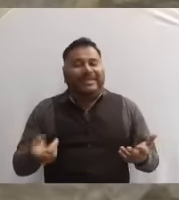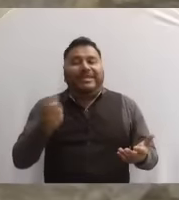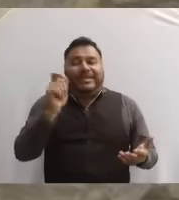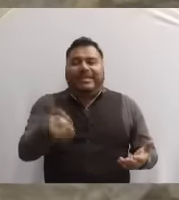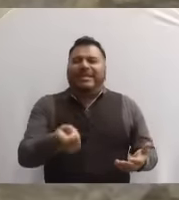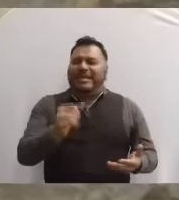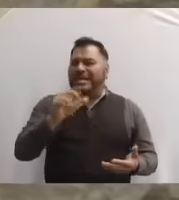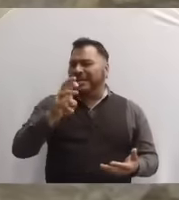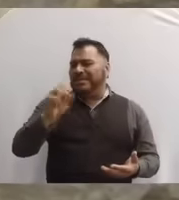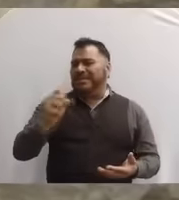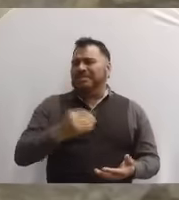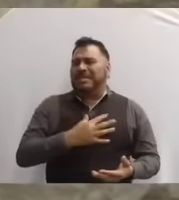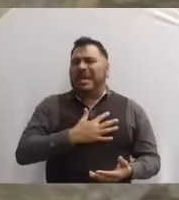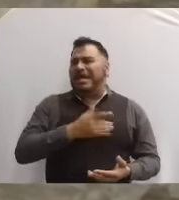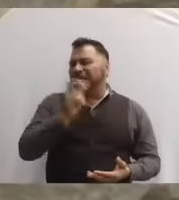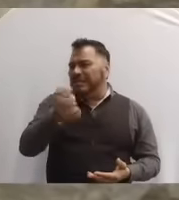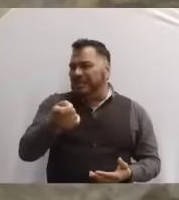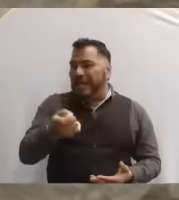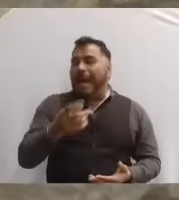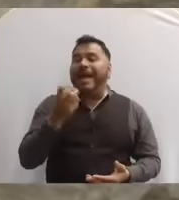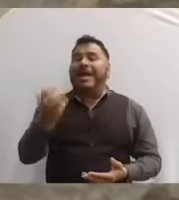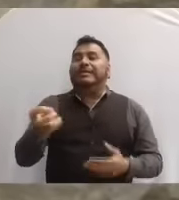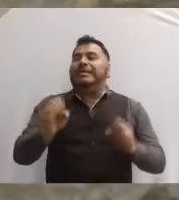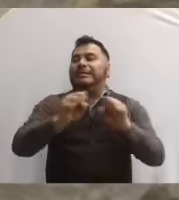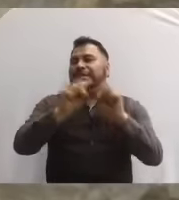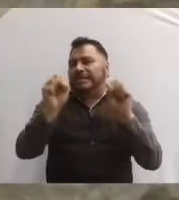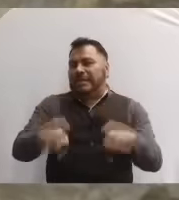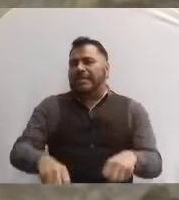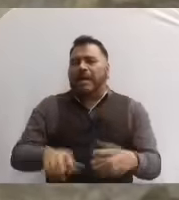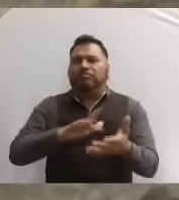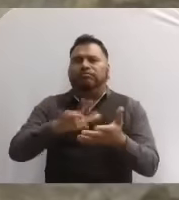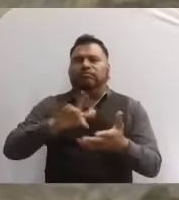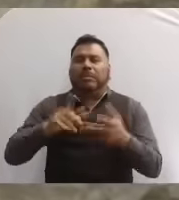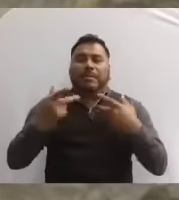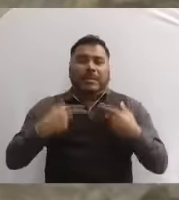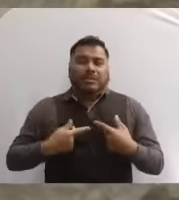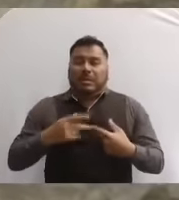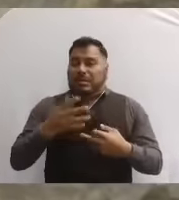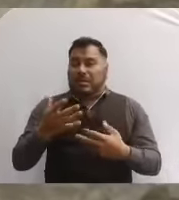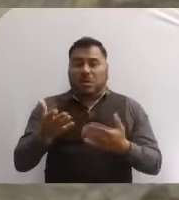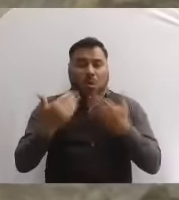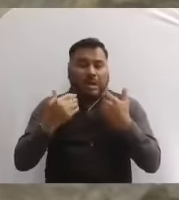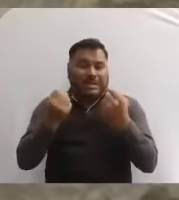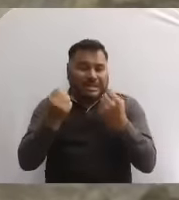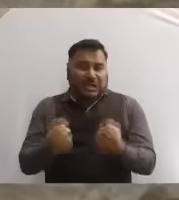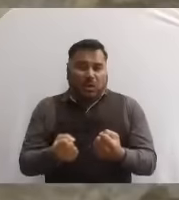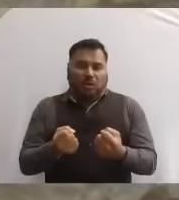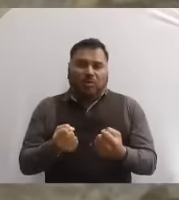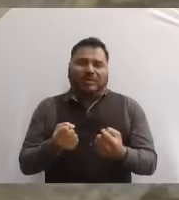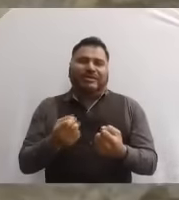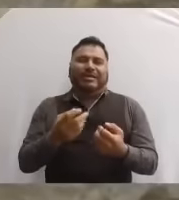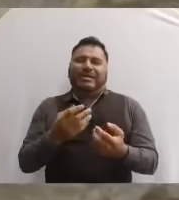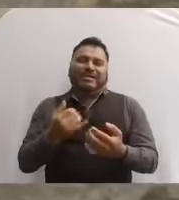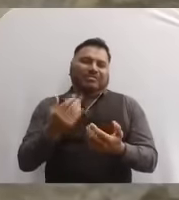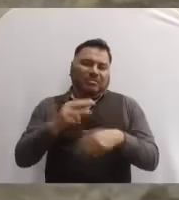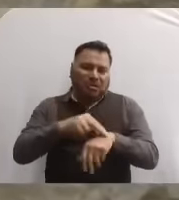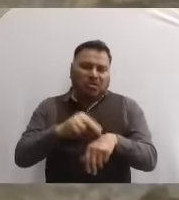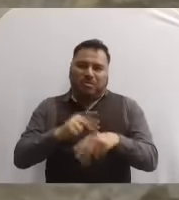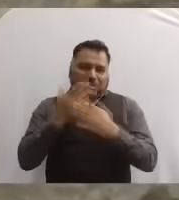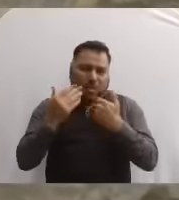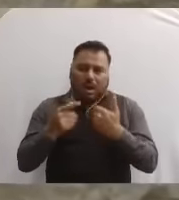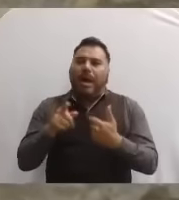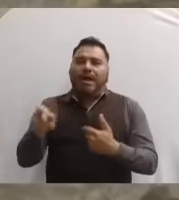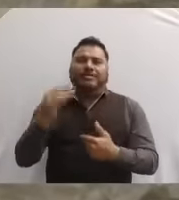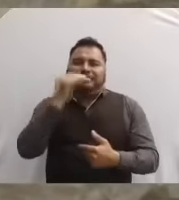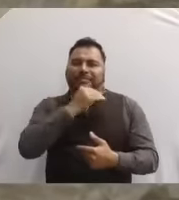el IMSS Bienestar? Es un sistema que atiende a todos los que no tienen seguridad social. Con ello vamos a